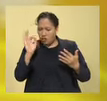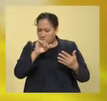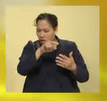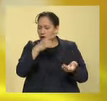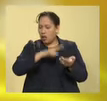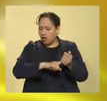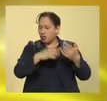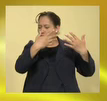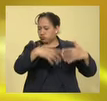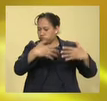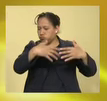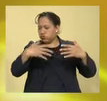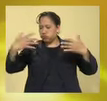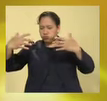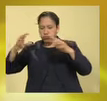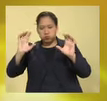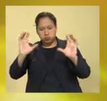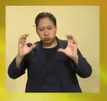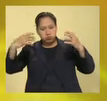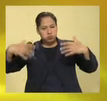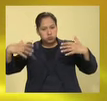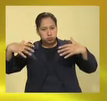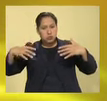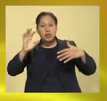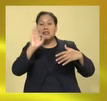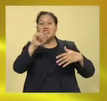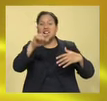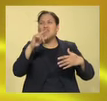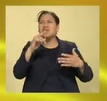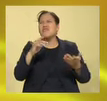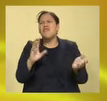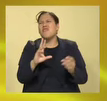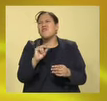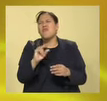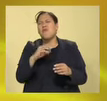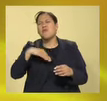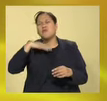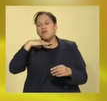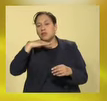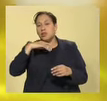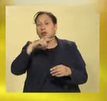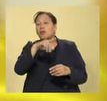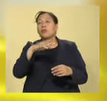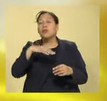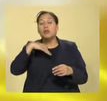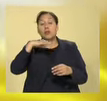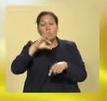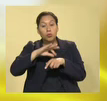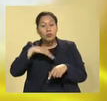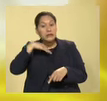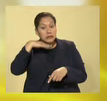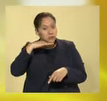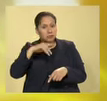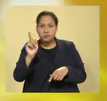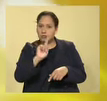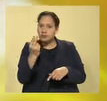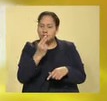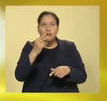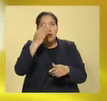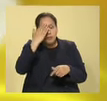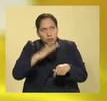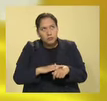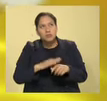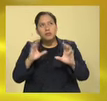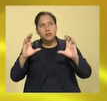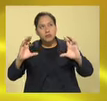renal. Sería imperdonable que se nos fuera un diagnóstico como este. Entonces, haces estudios de